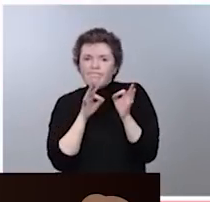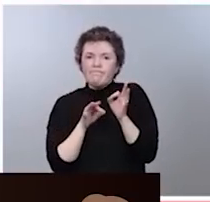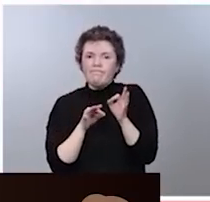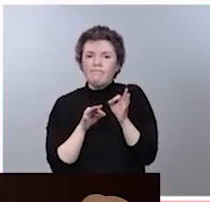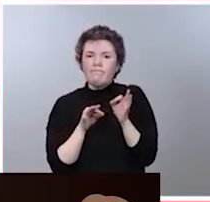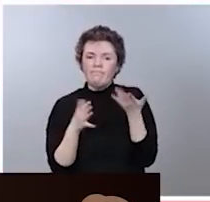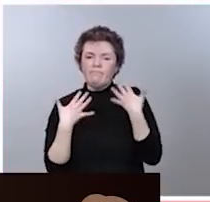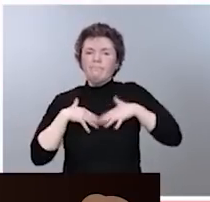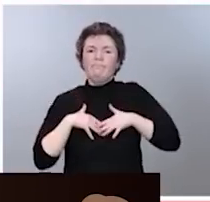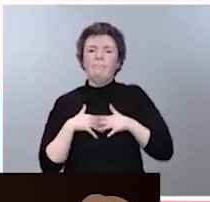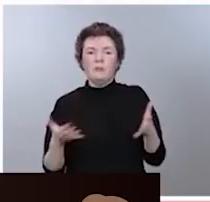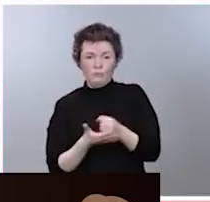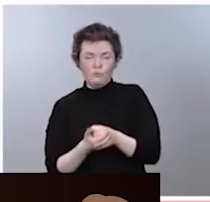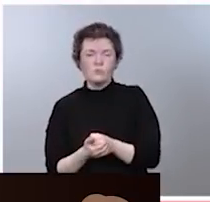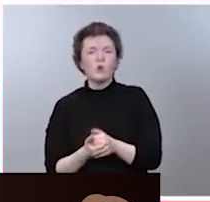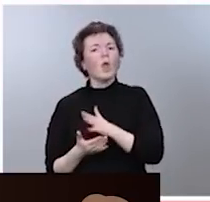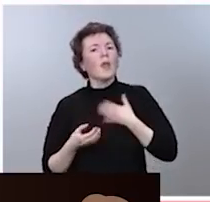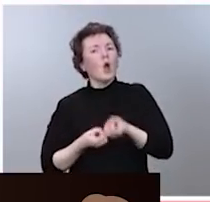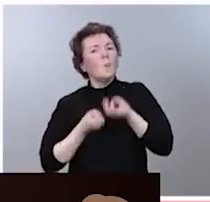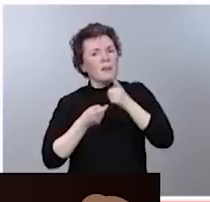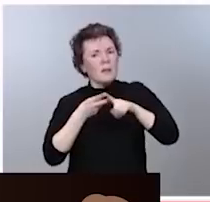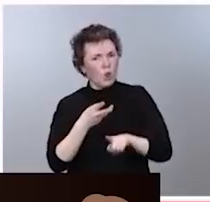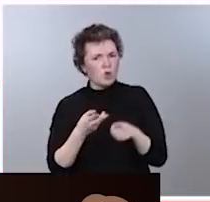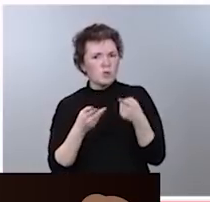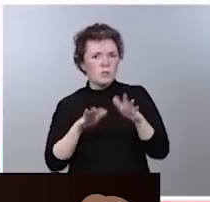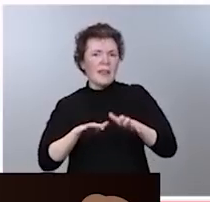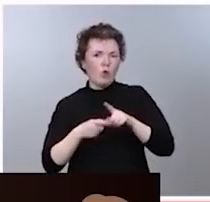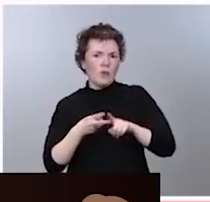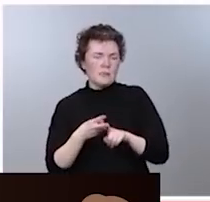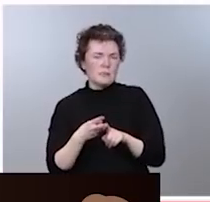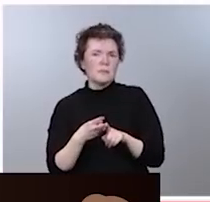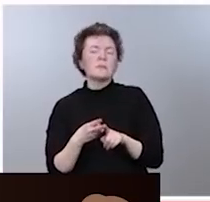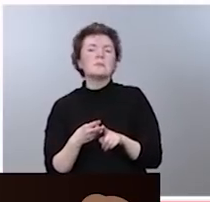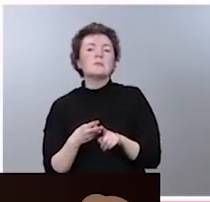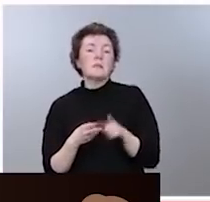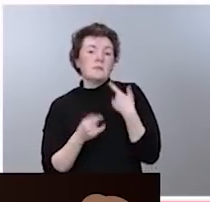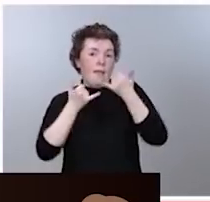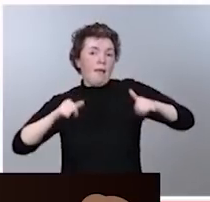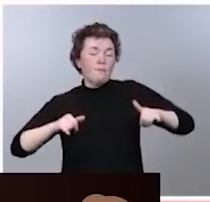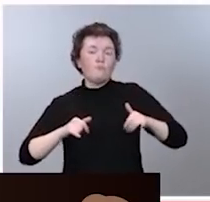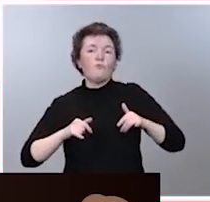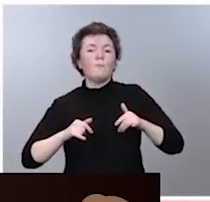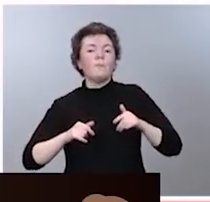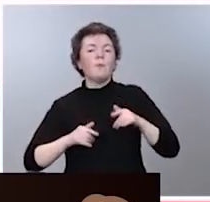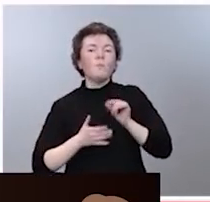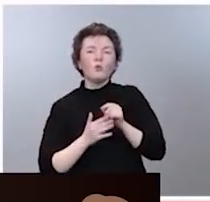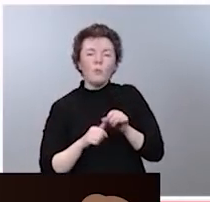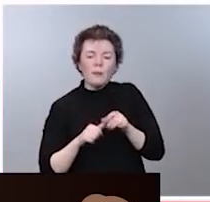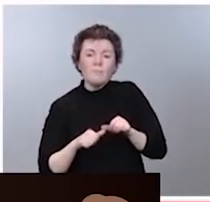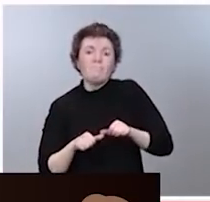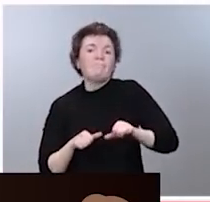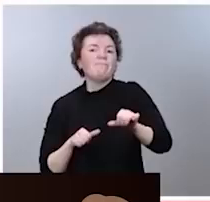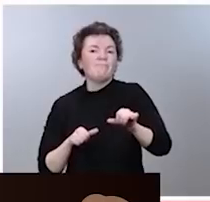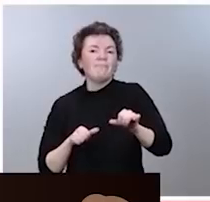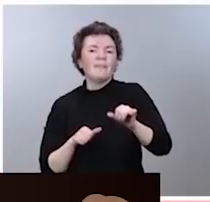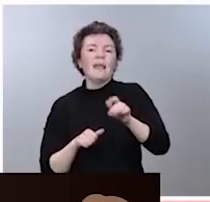estaban organizados. Si Sánchez realmente hubiese querido evitar aquello y Marlaska hubiese querido evitar aquella violencia contra las personas que asistimos allí, contra la